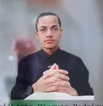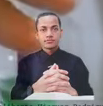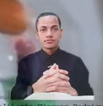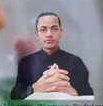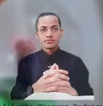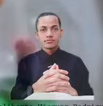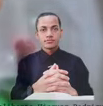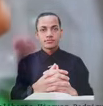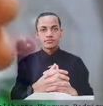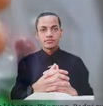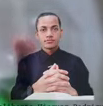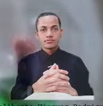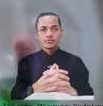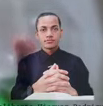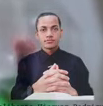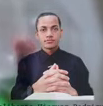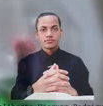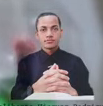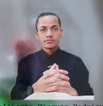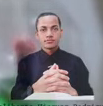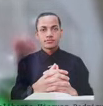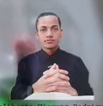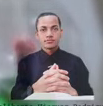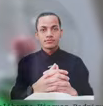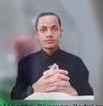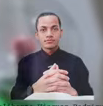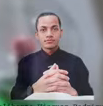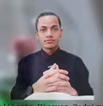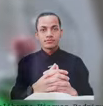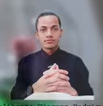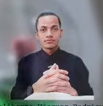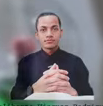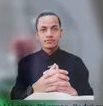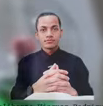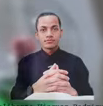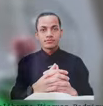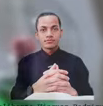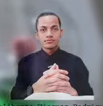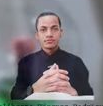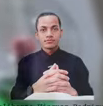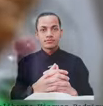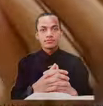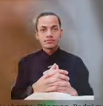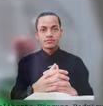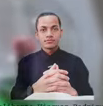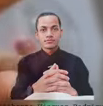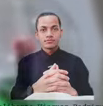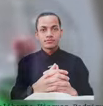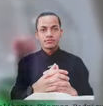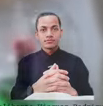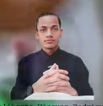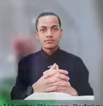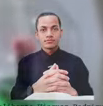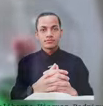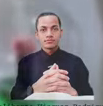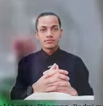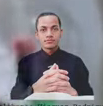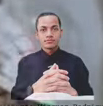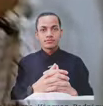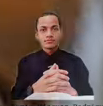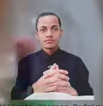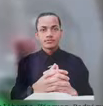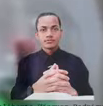paleoantropología sobre la evolución humana que le pueda servir. Entonces, hasta que no aparezca